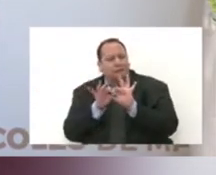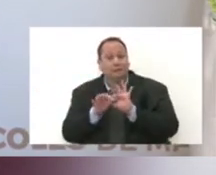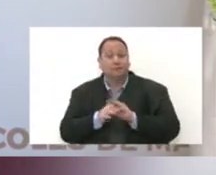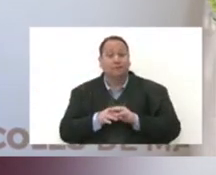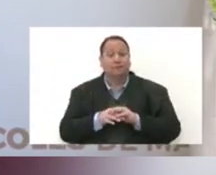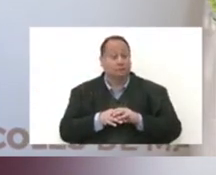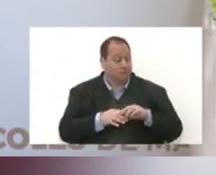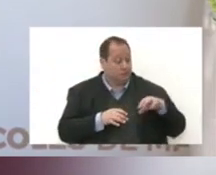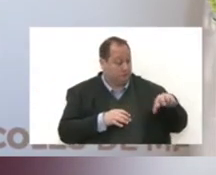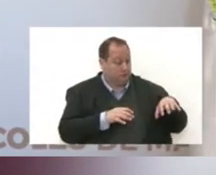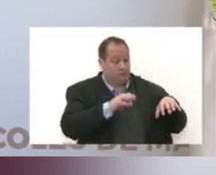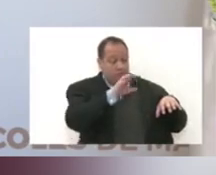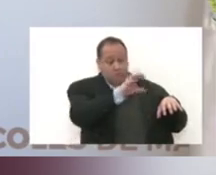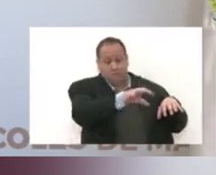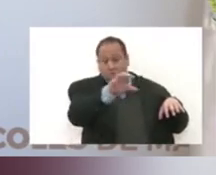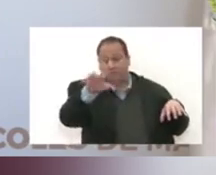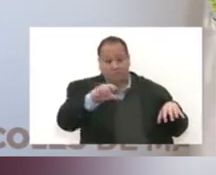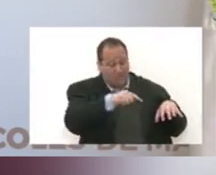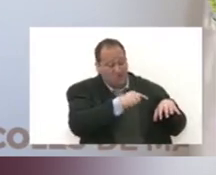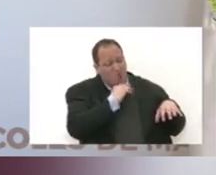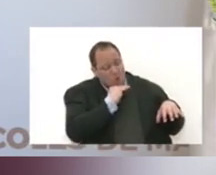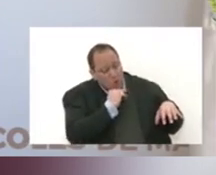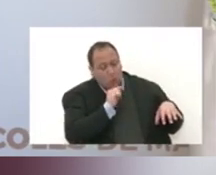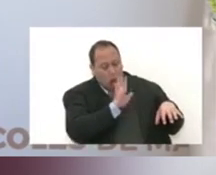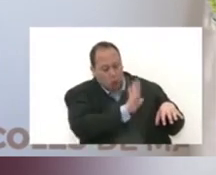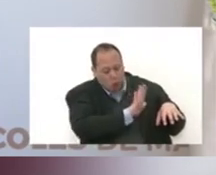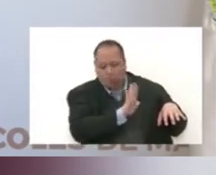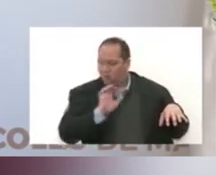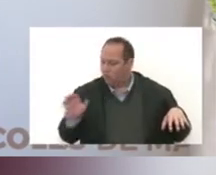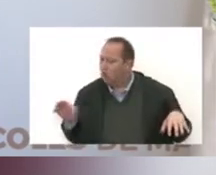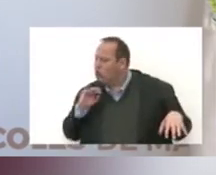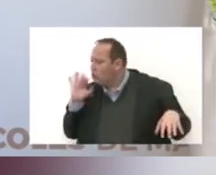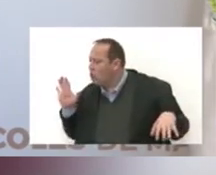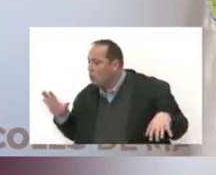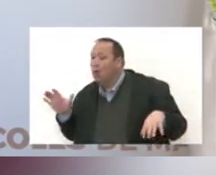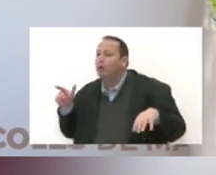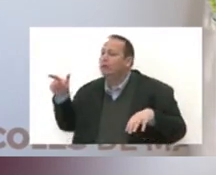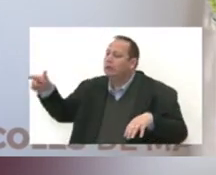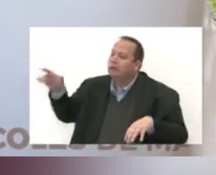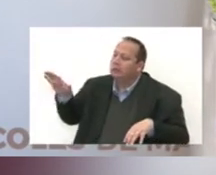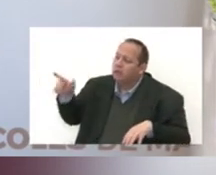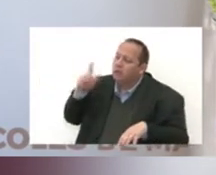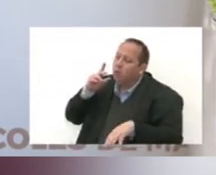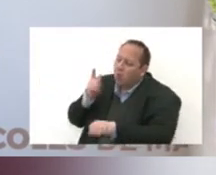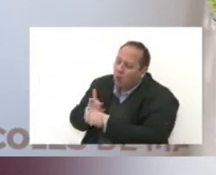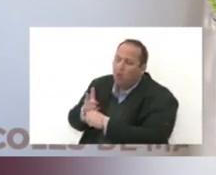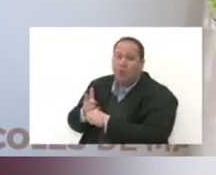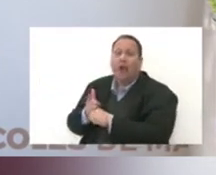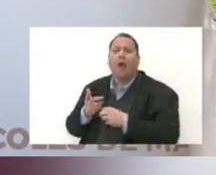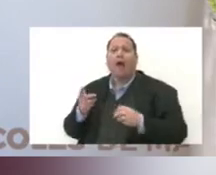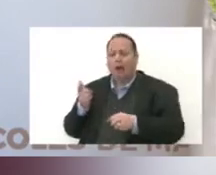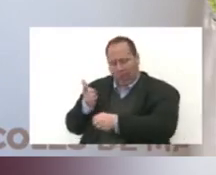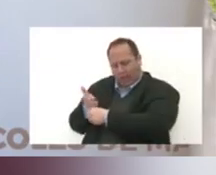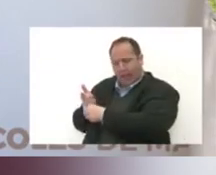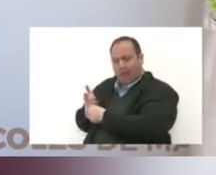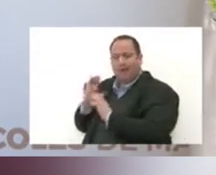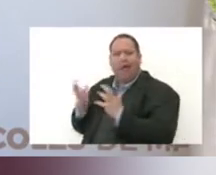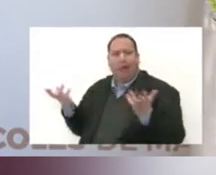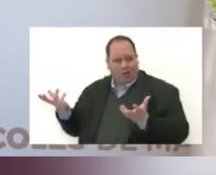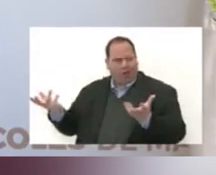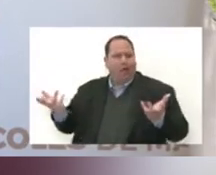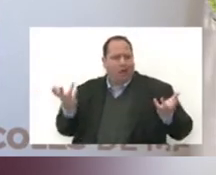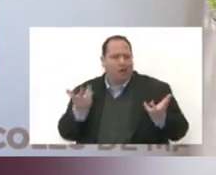uno de los puntos tiene un foco de contaminación, los cuales ya se tienen identificados para poder tomar las acciones pertinentes. Y derivado de